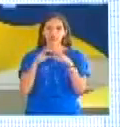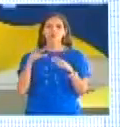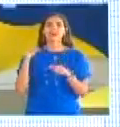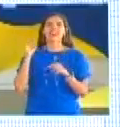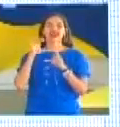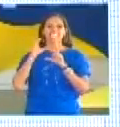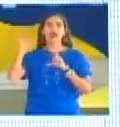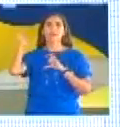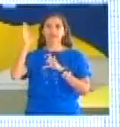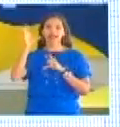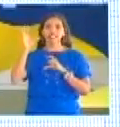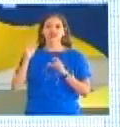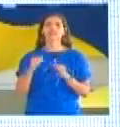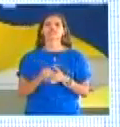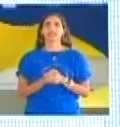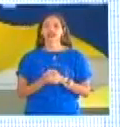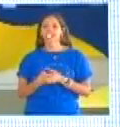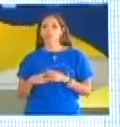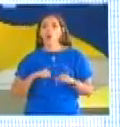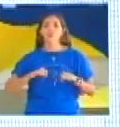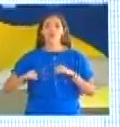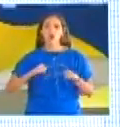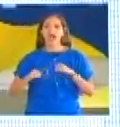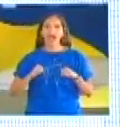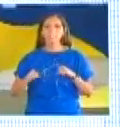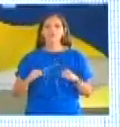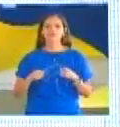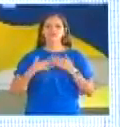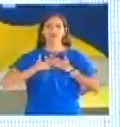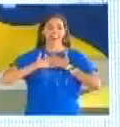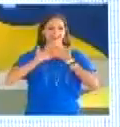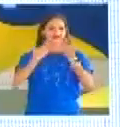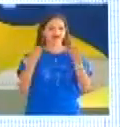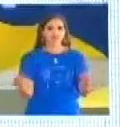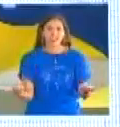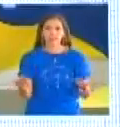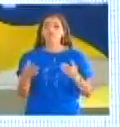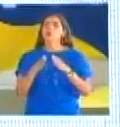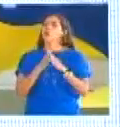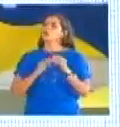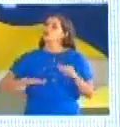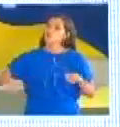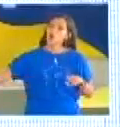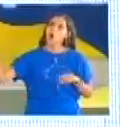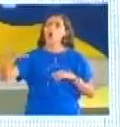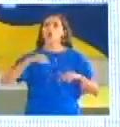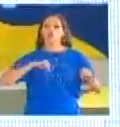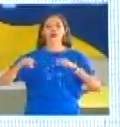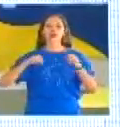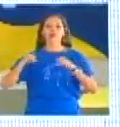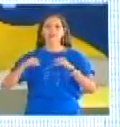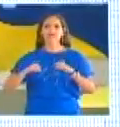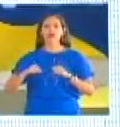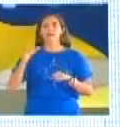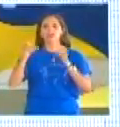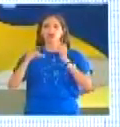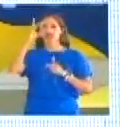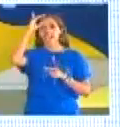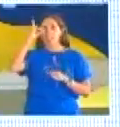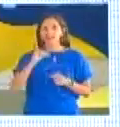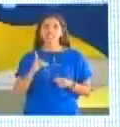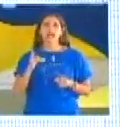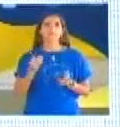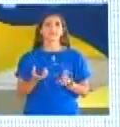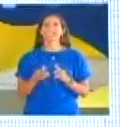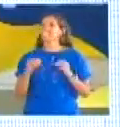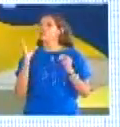Patria que nos pongamos al servicio de todos los movimientos con personas con discapacidad para que no